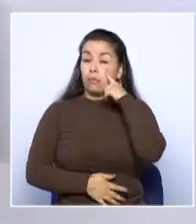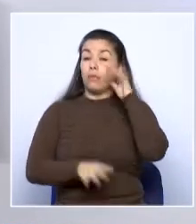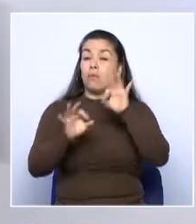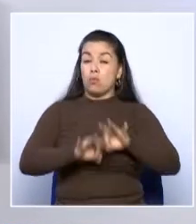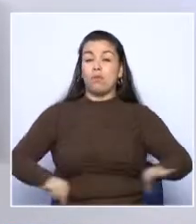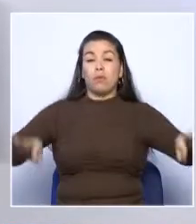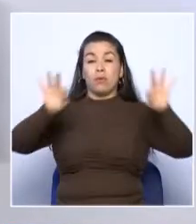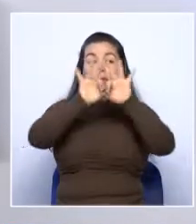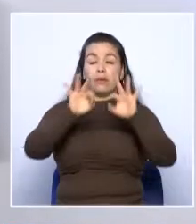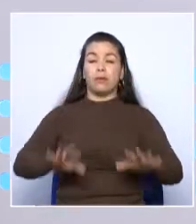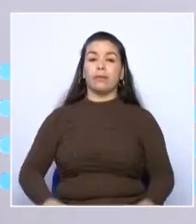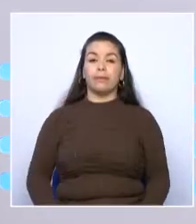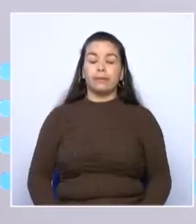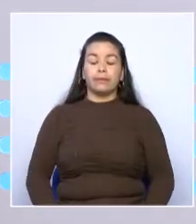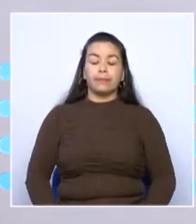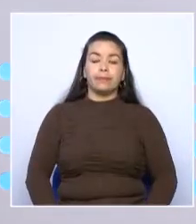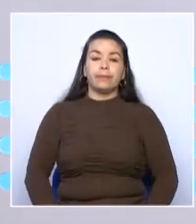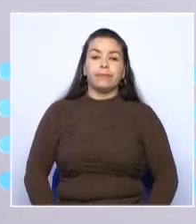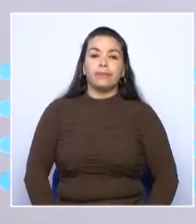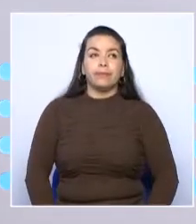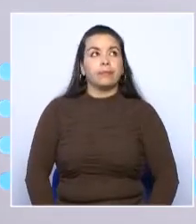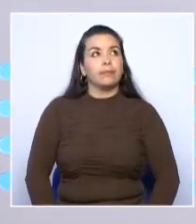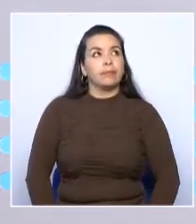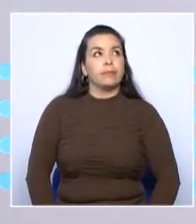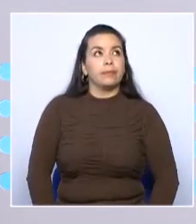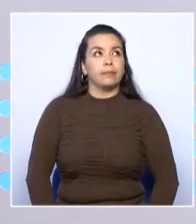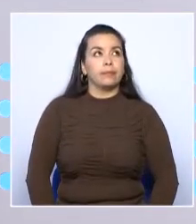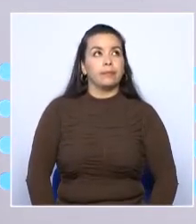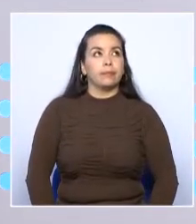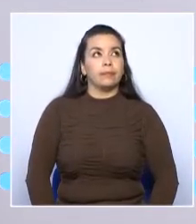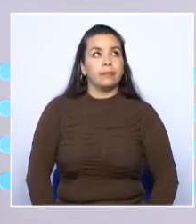tema. Me pregunta Fer